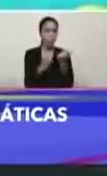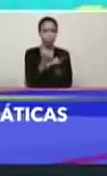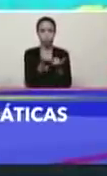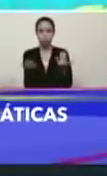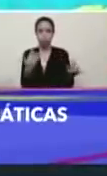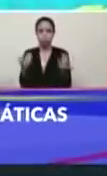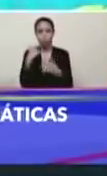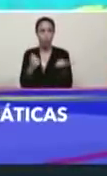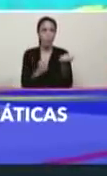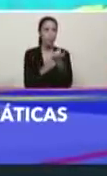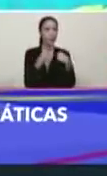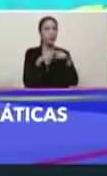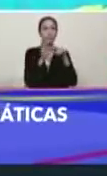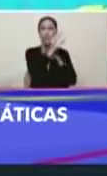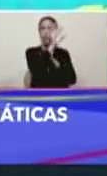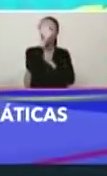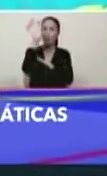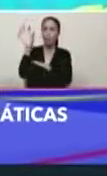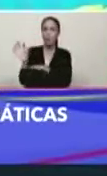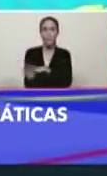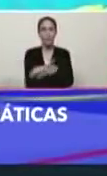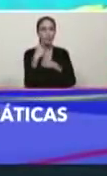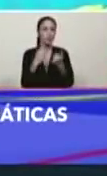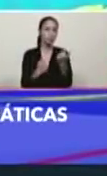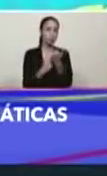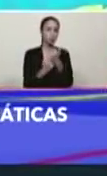en todos los países del mundo,